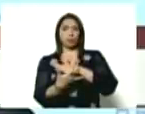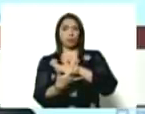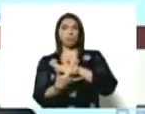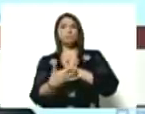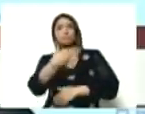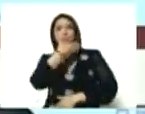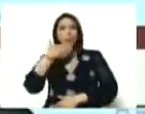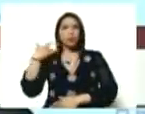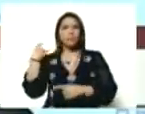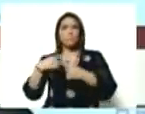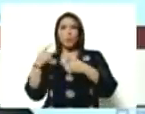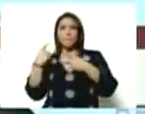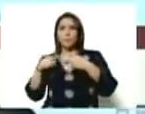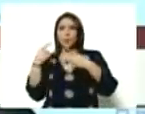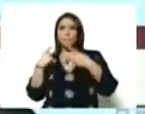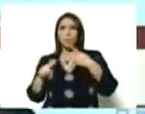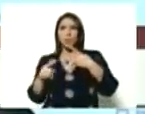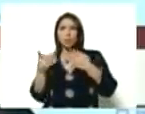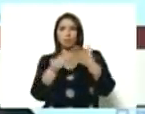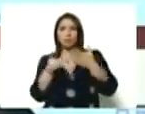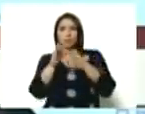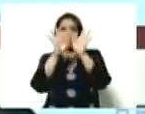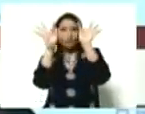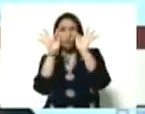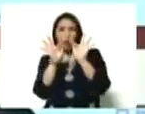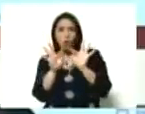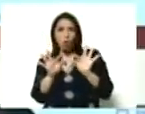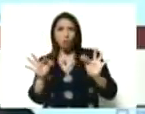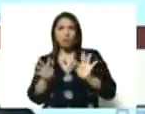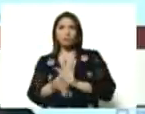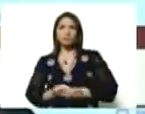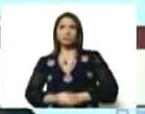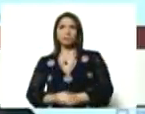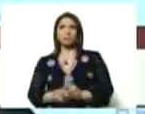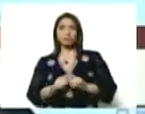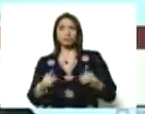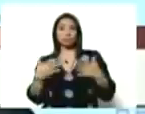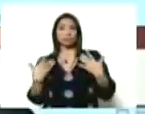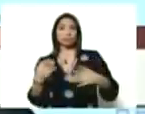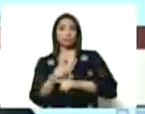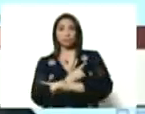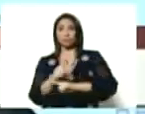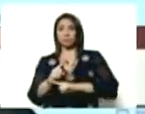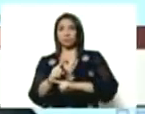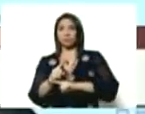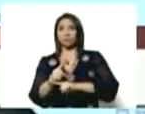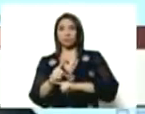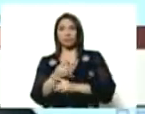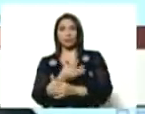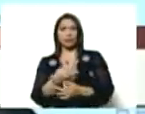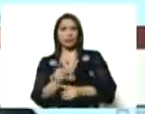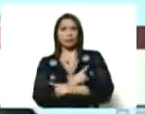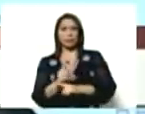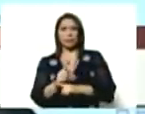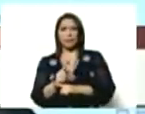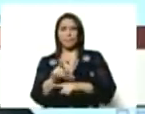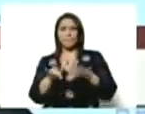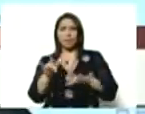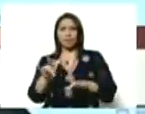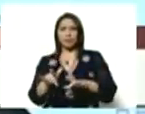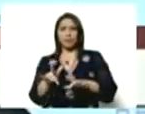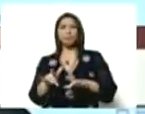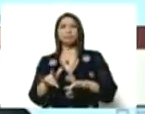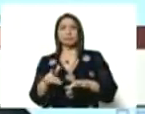mejorar varios aspectos de diseño y forma para optimizar el performance de la máquina y tener un producto final de